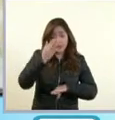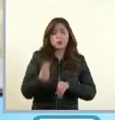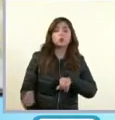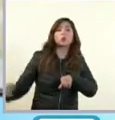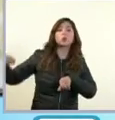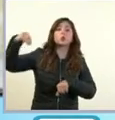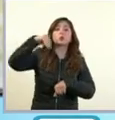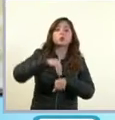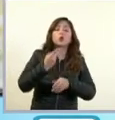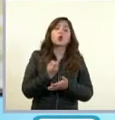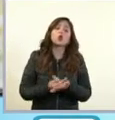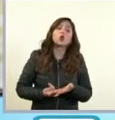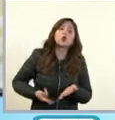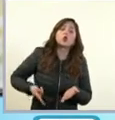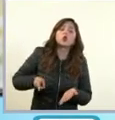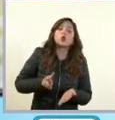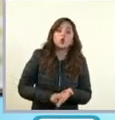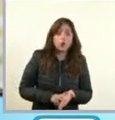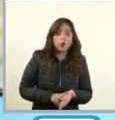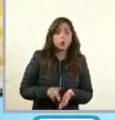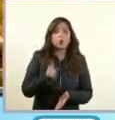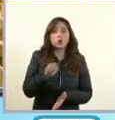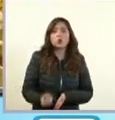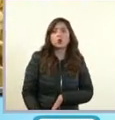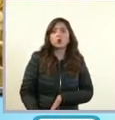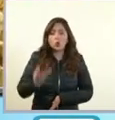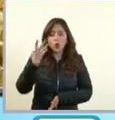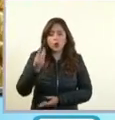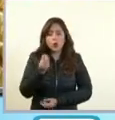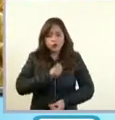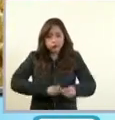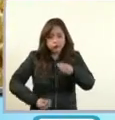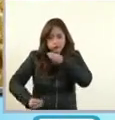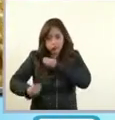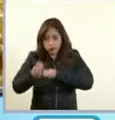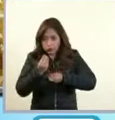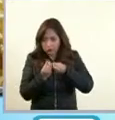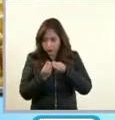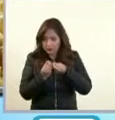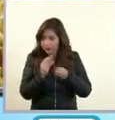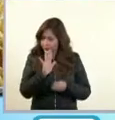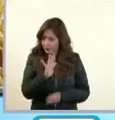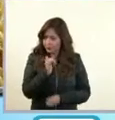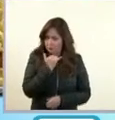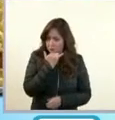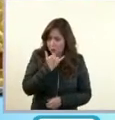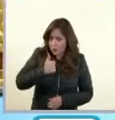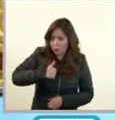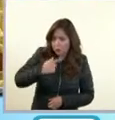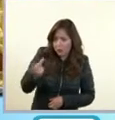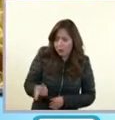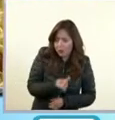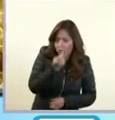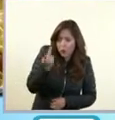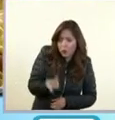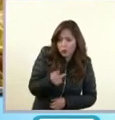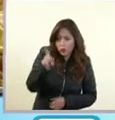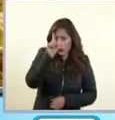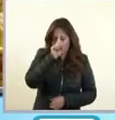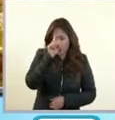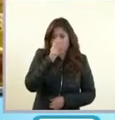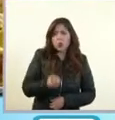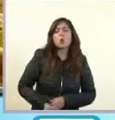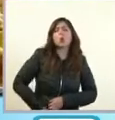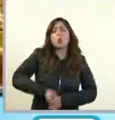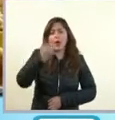un refil de la cubeta. Sí. Entonces, ¿cuánto estamos Oye, consumiendo? Alicia, pero entonces Sí. yo te pregunto, tú que nos digas este consejo. ¿Cuántas calorías